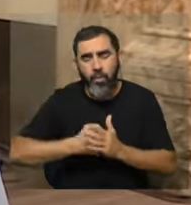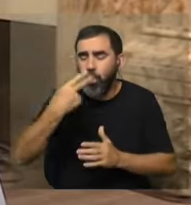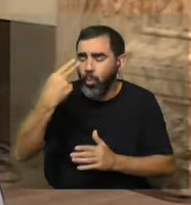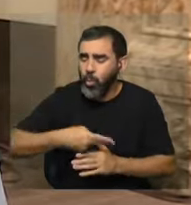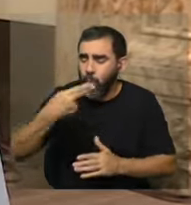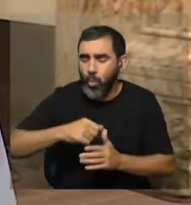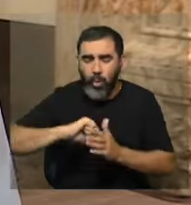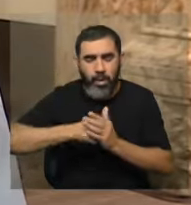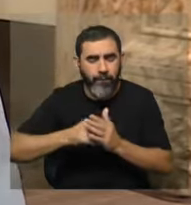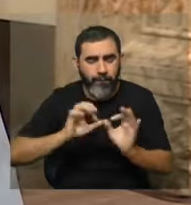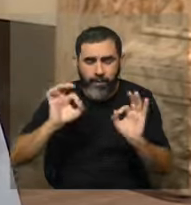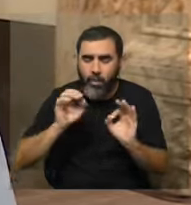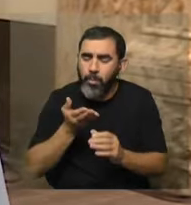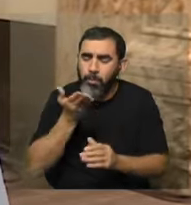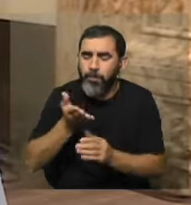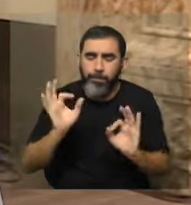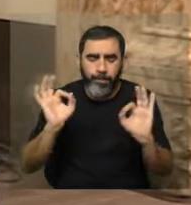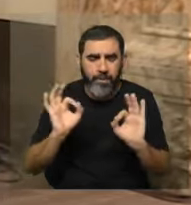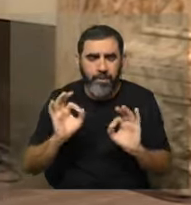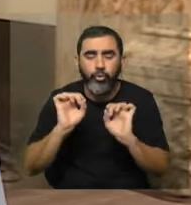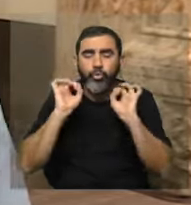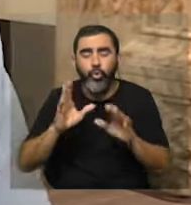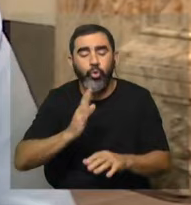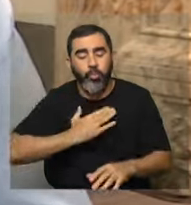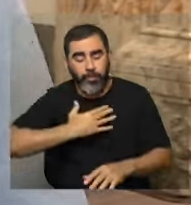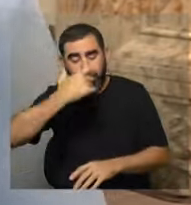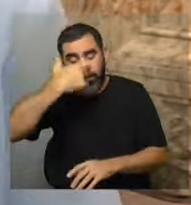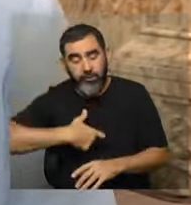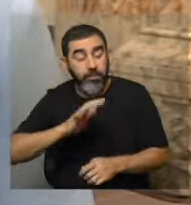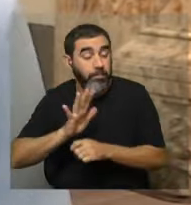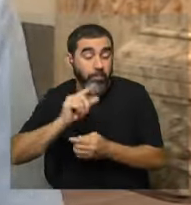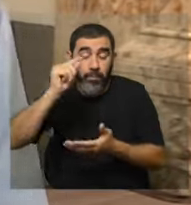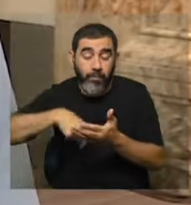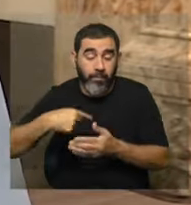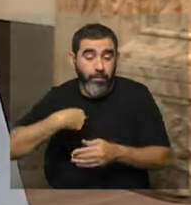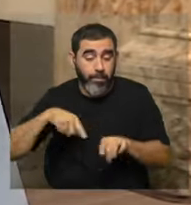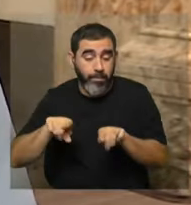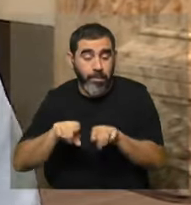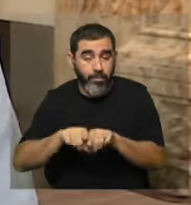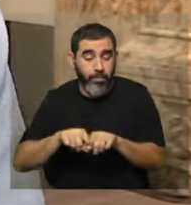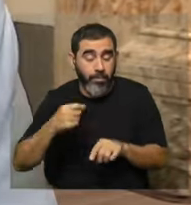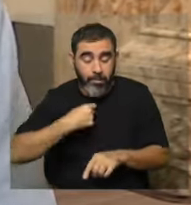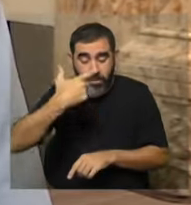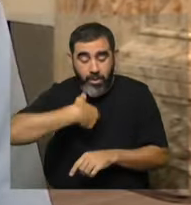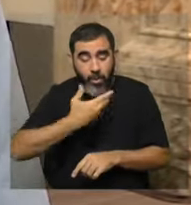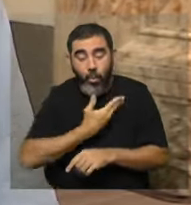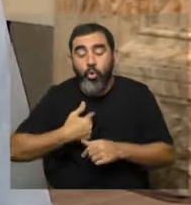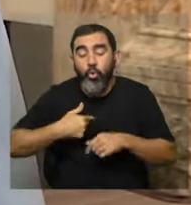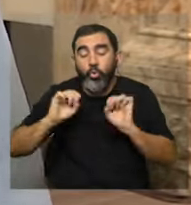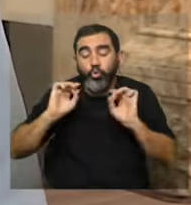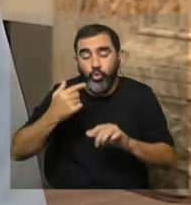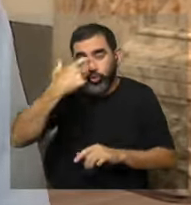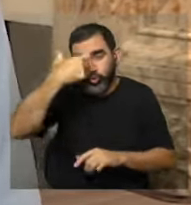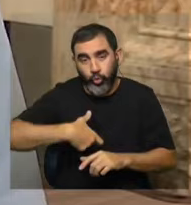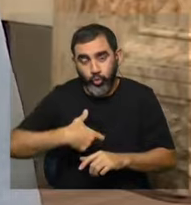el brow ni ningún otro banco le va a solicitar esos son propios del cliente es como la firma del cliente es propia del cliente y la USA sol solo él para